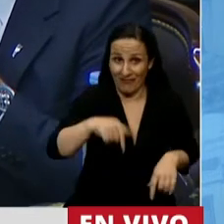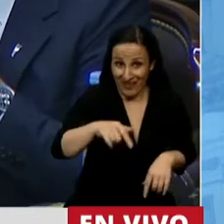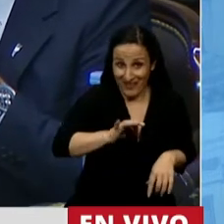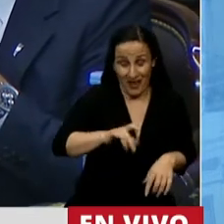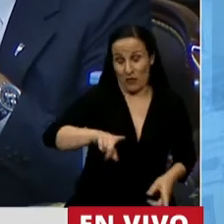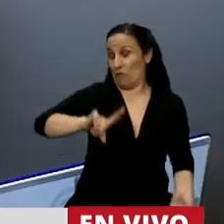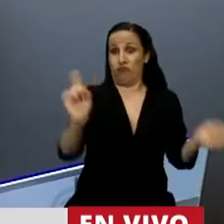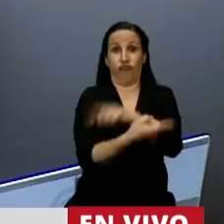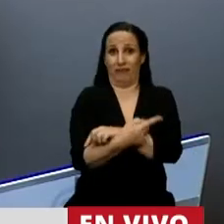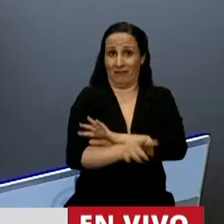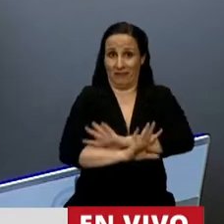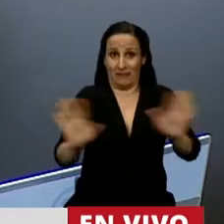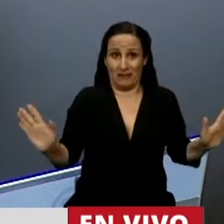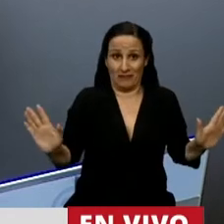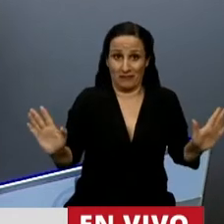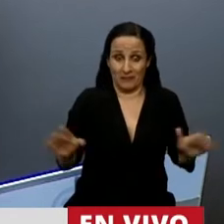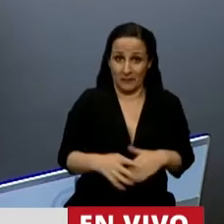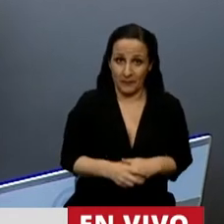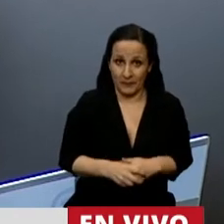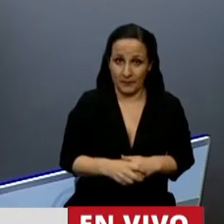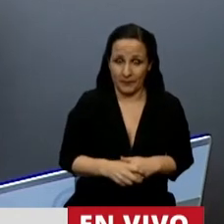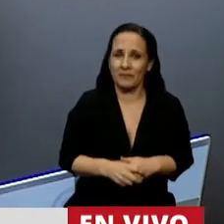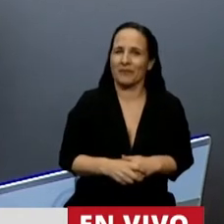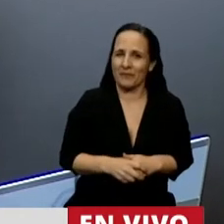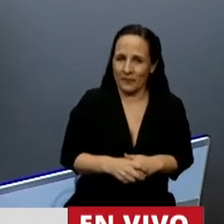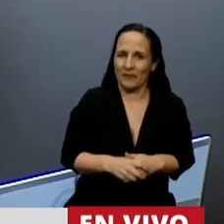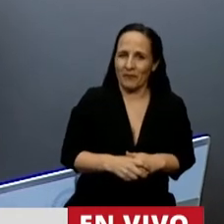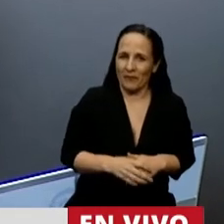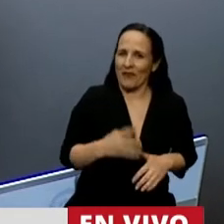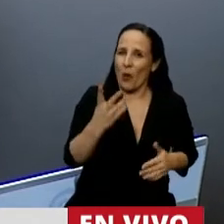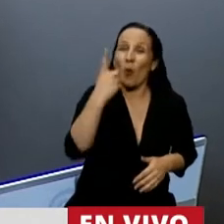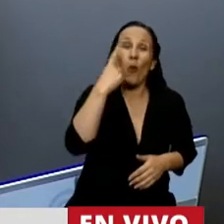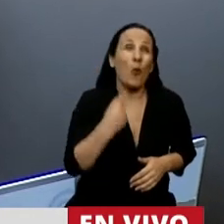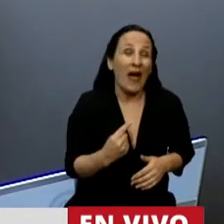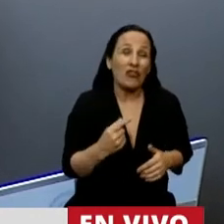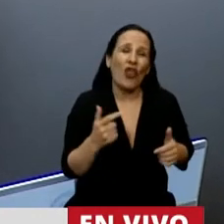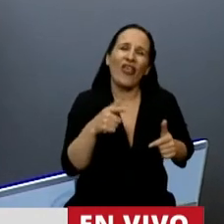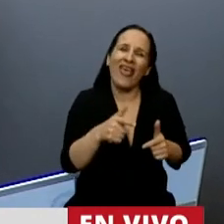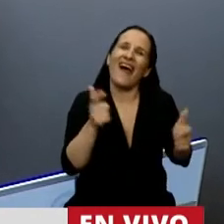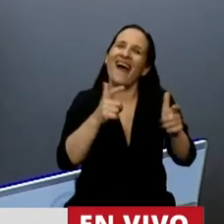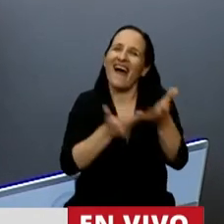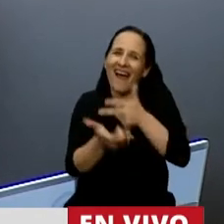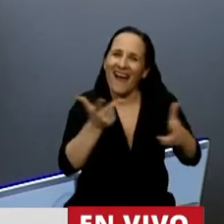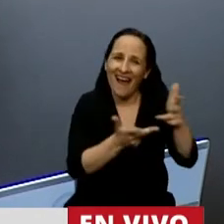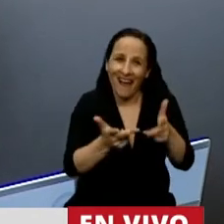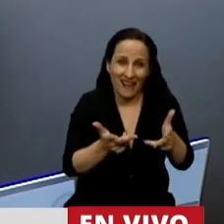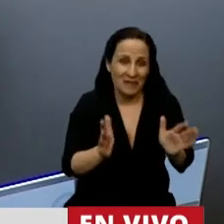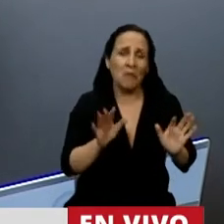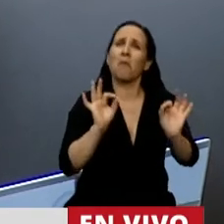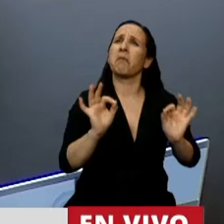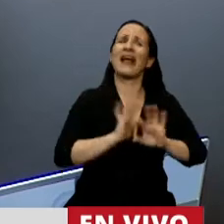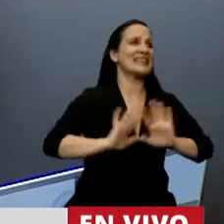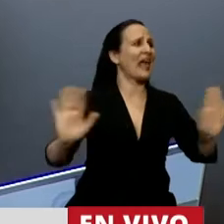contrario. Se entendió, presidente, que con solo 4 días de tratamiento todas las voces y las posturas estaban